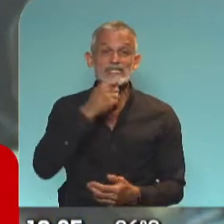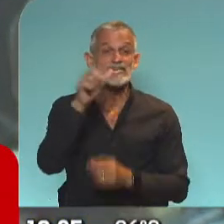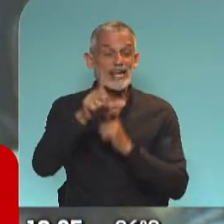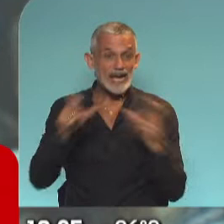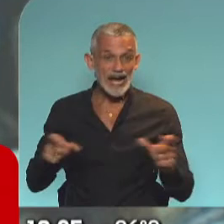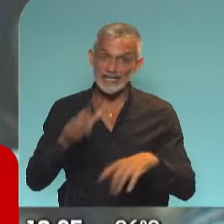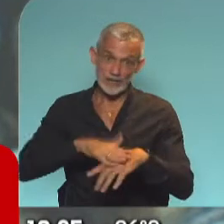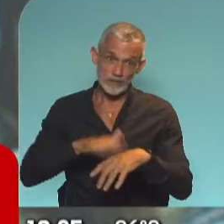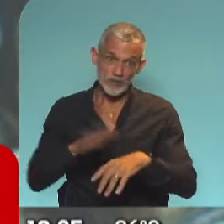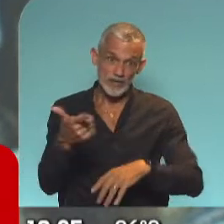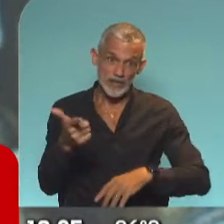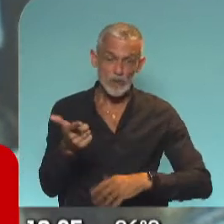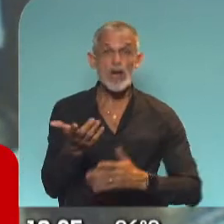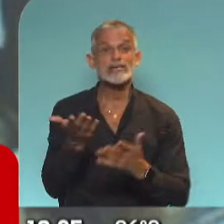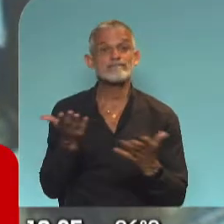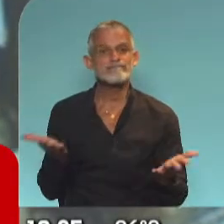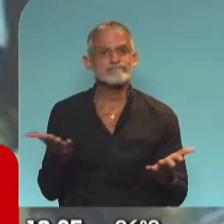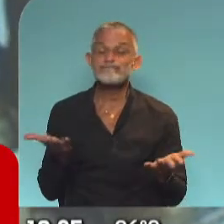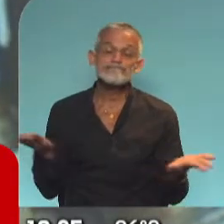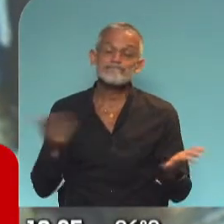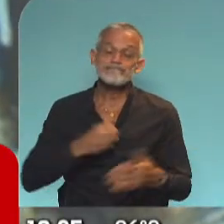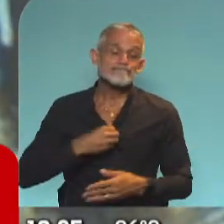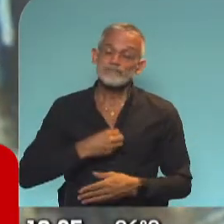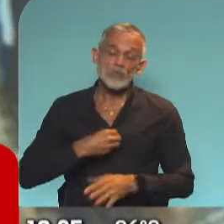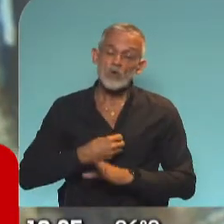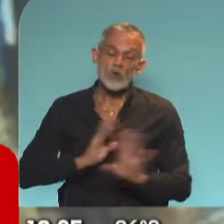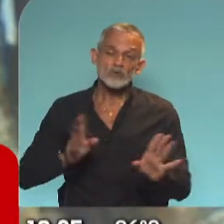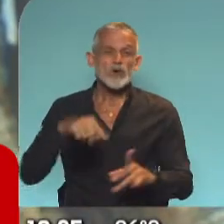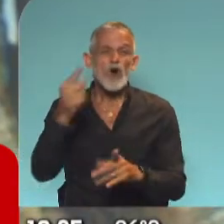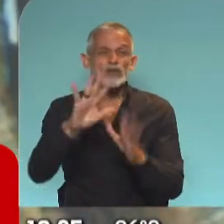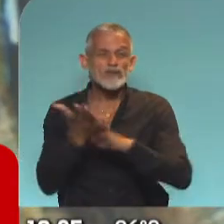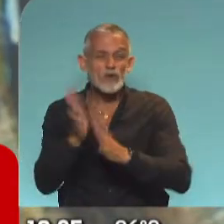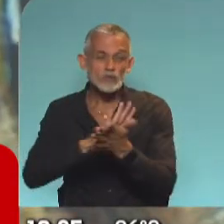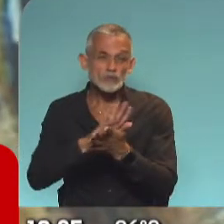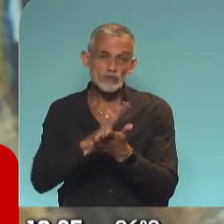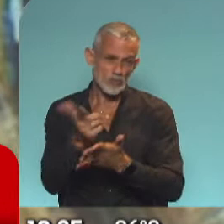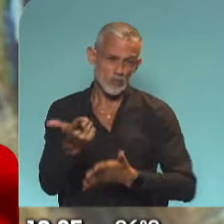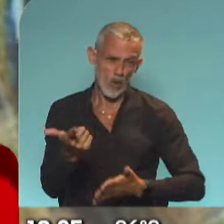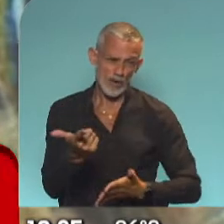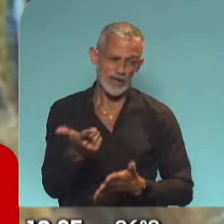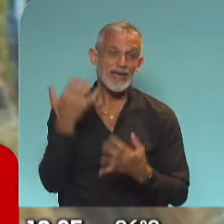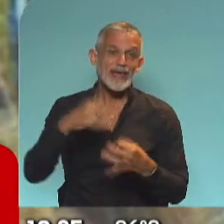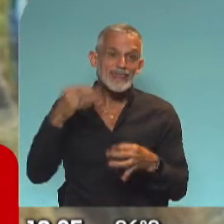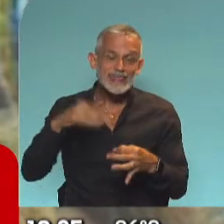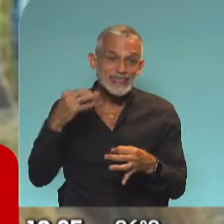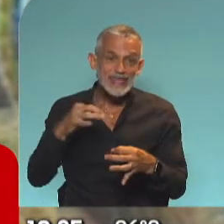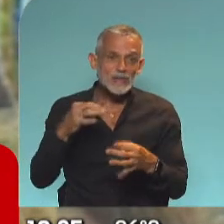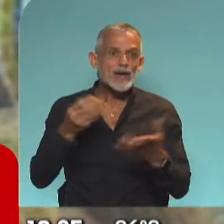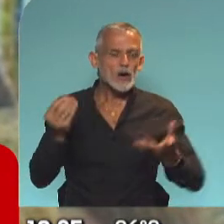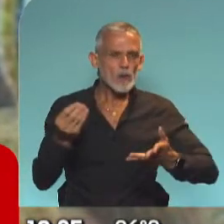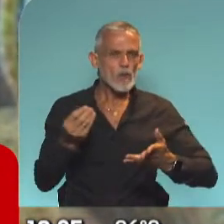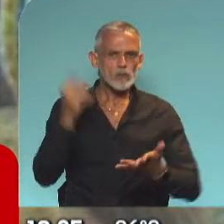toma responsabilidad social, yo lo siento en el alma, pero no hay otra forma que hacérsela tomar